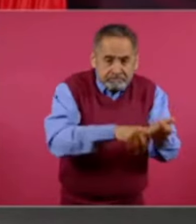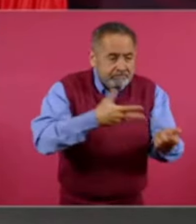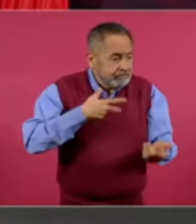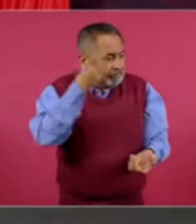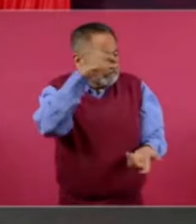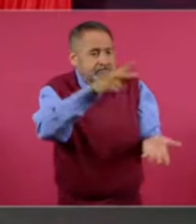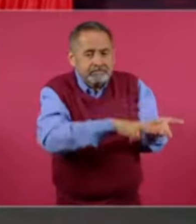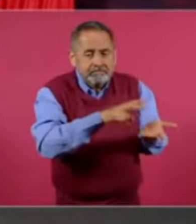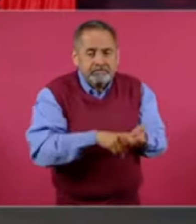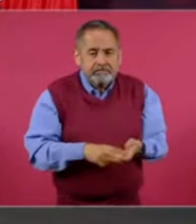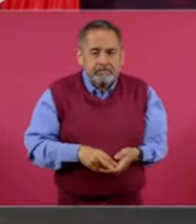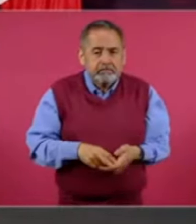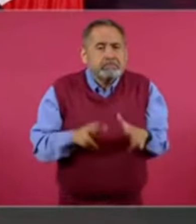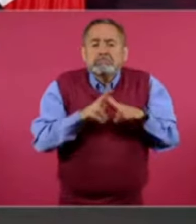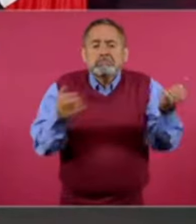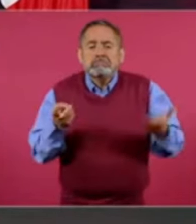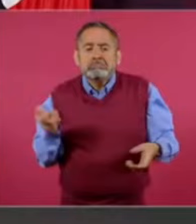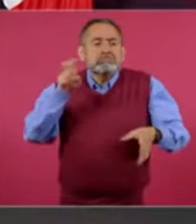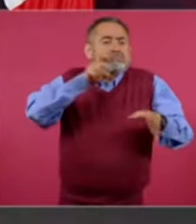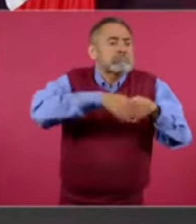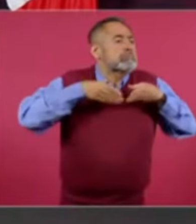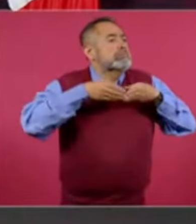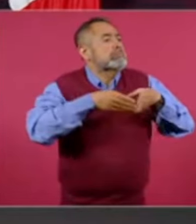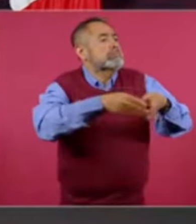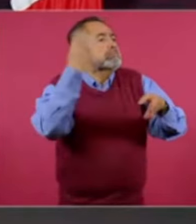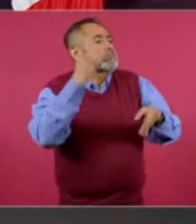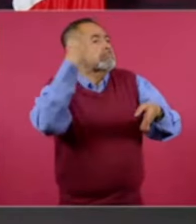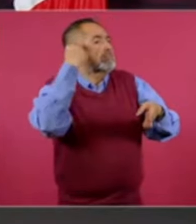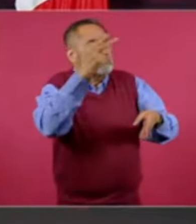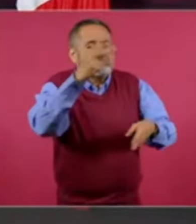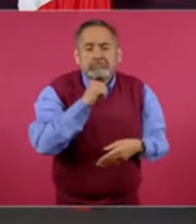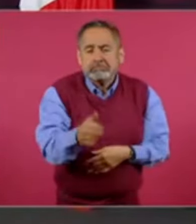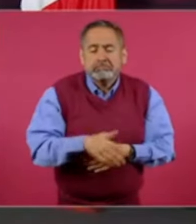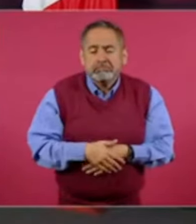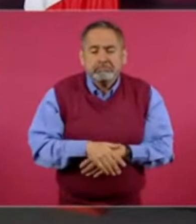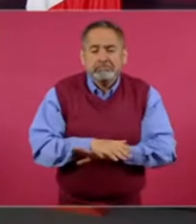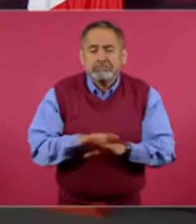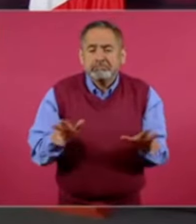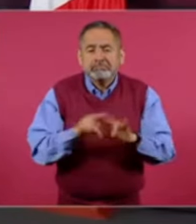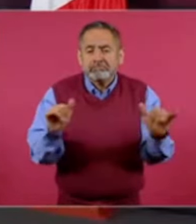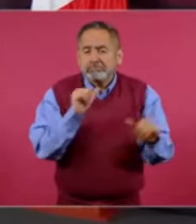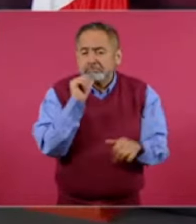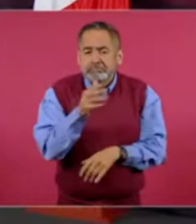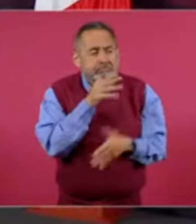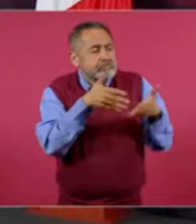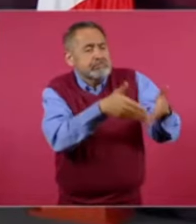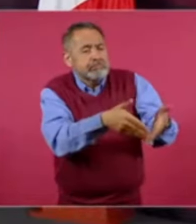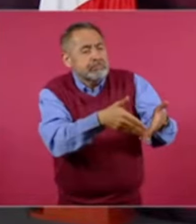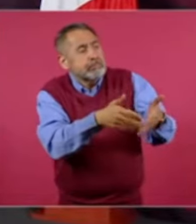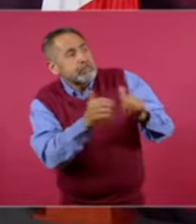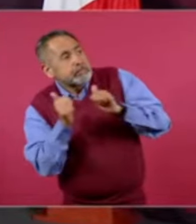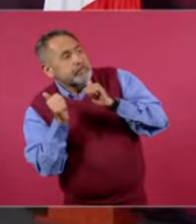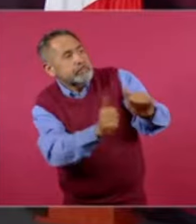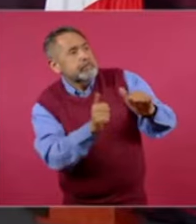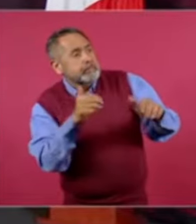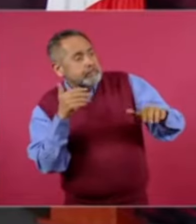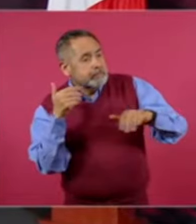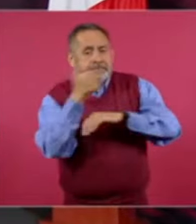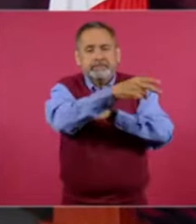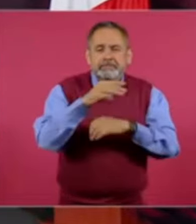Bueno, ni siquiera navegan esos yates en los mares mexicanos. Allá están en el Mar del